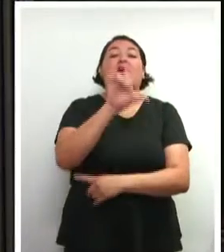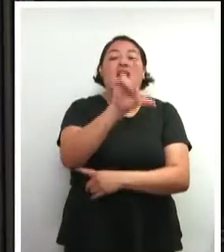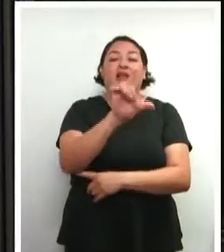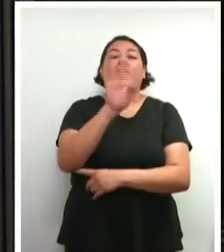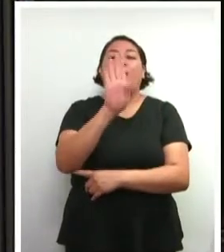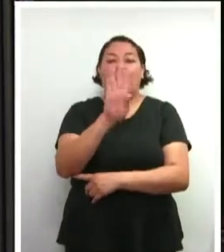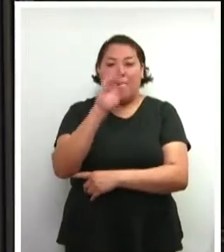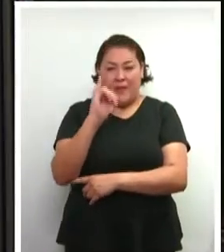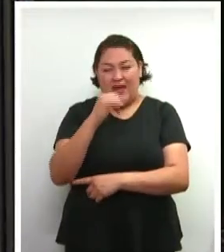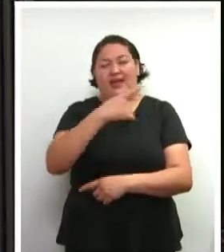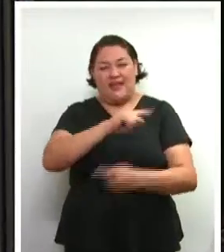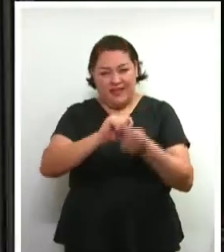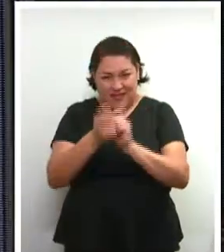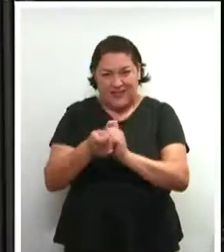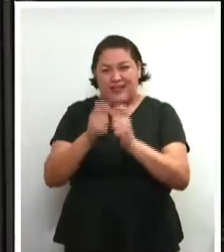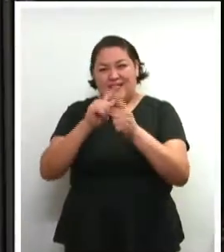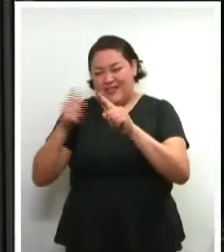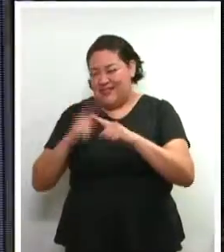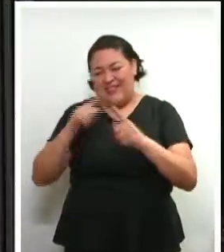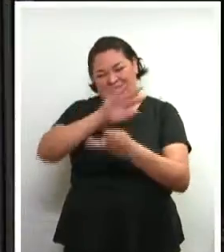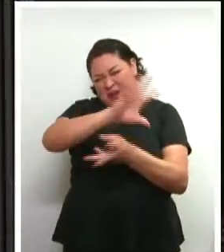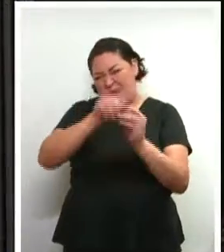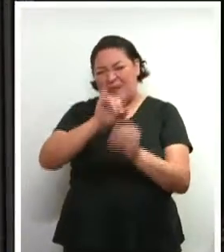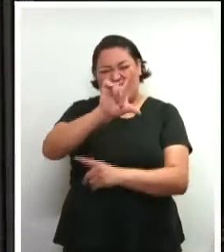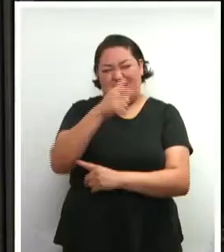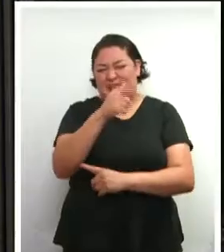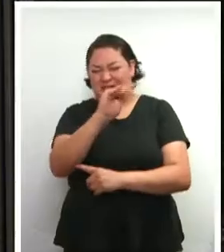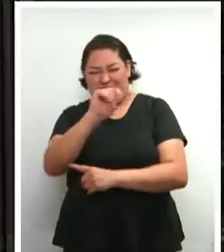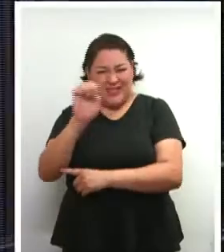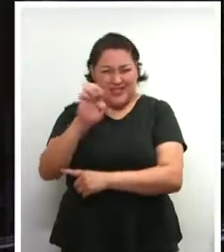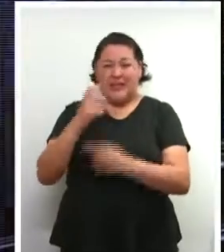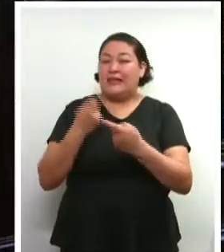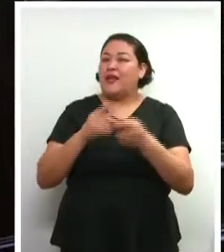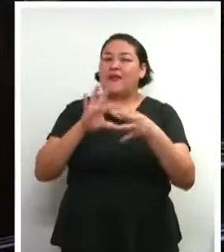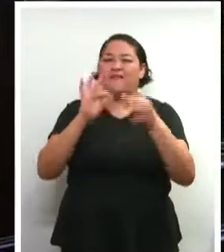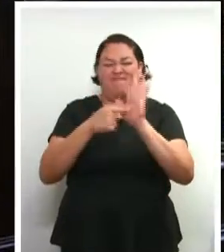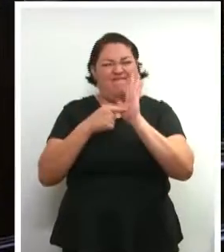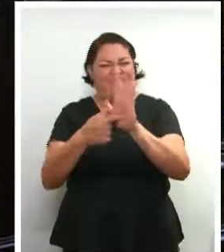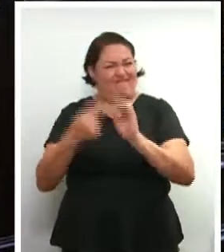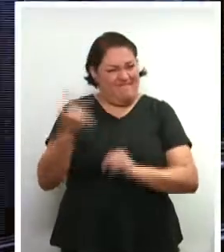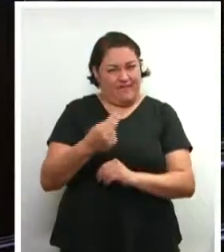bisexual, travesti, transgénero, transexual e intersexual. Muchas gracias.